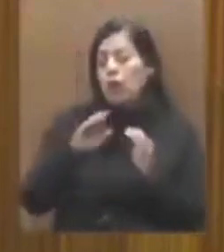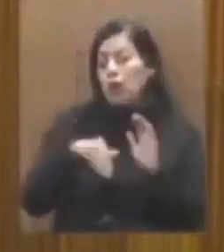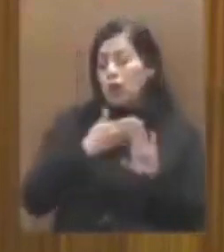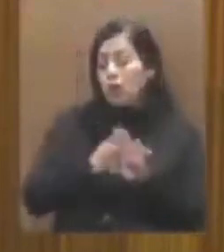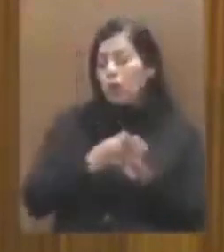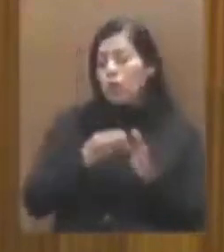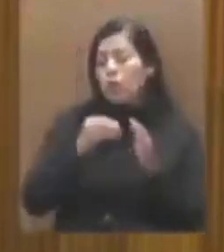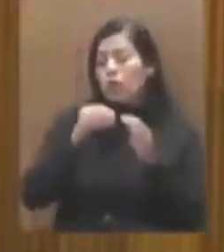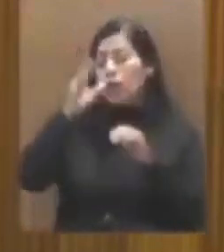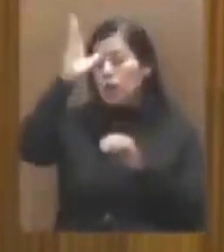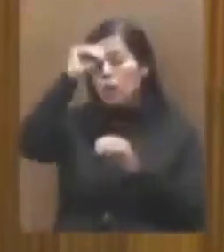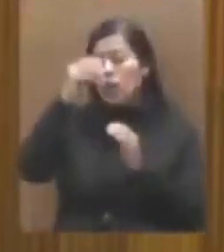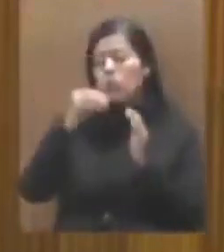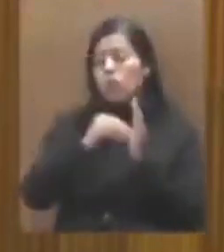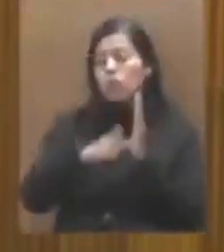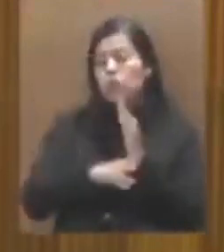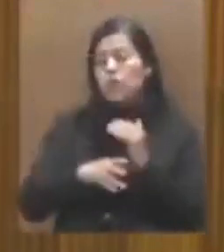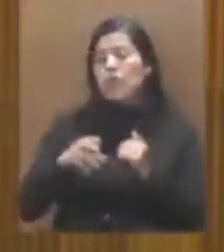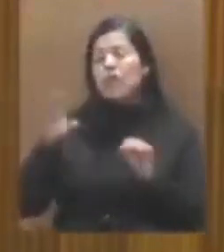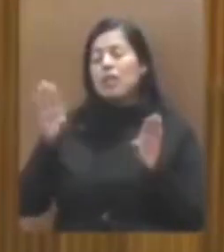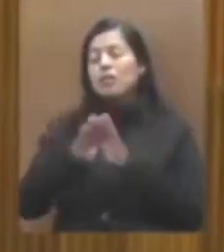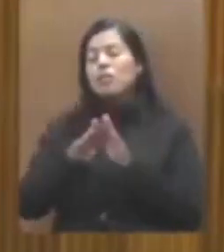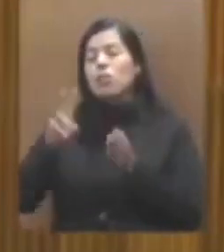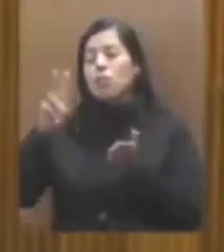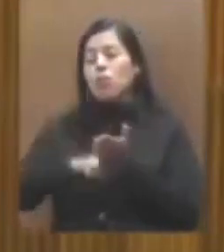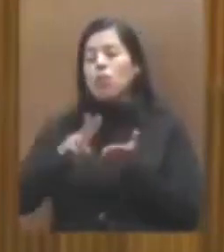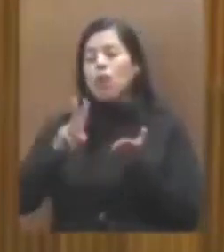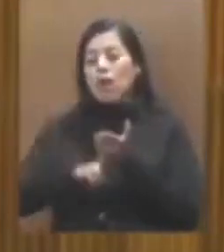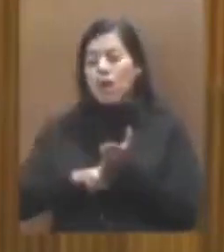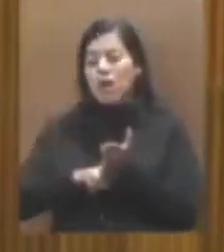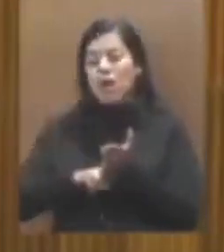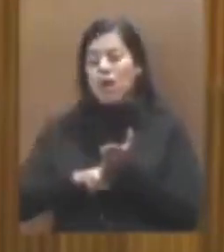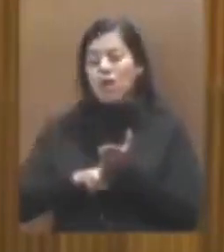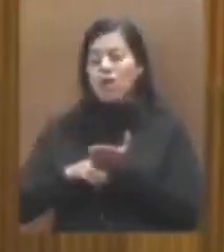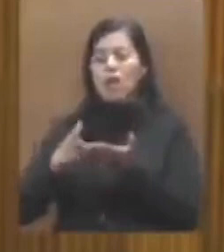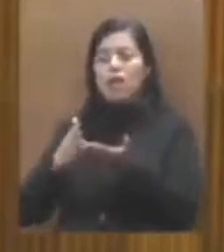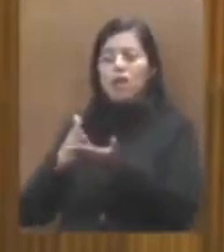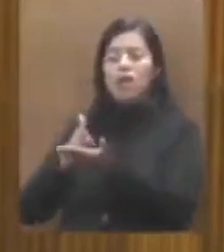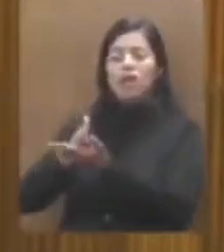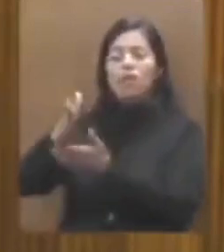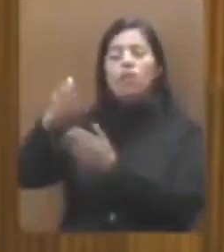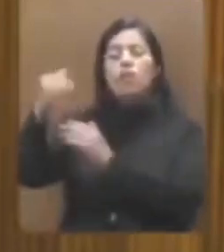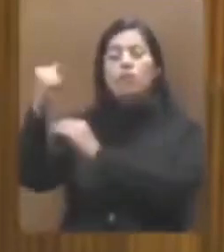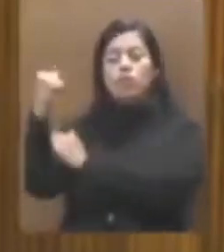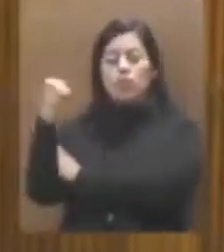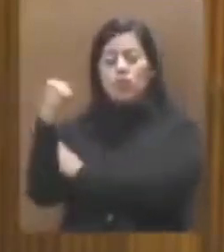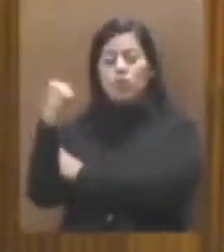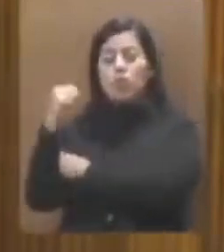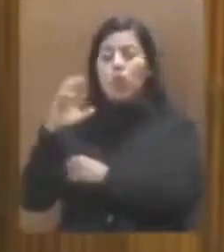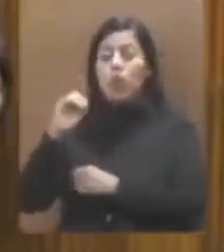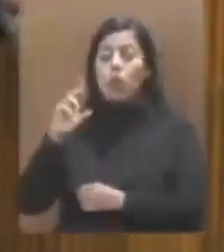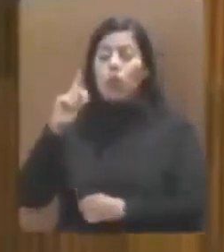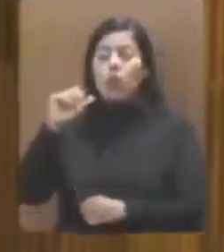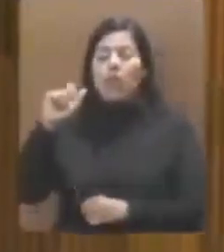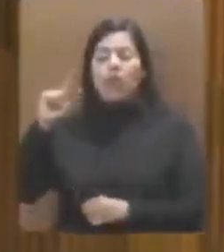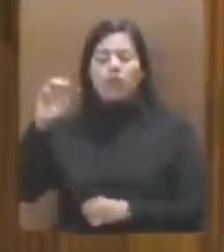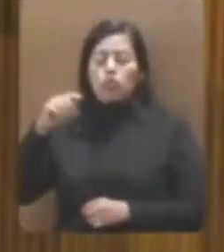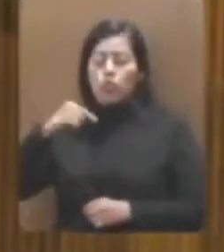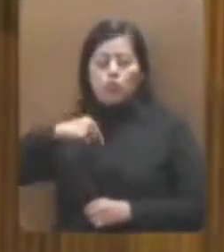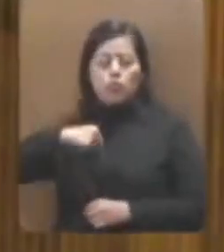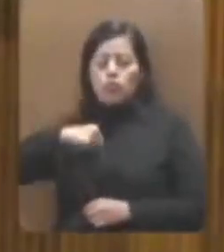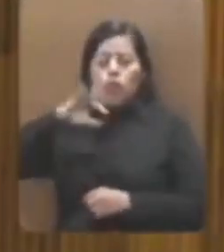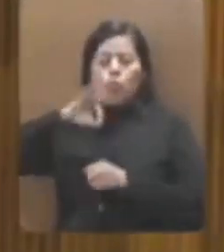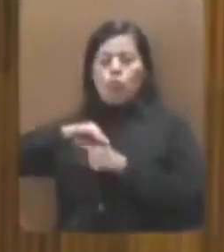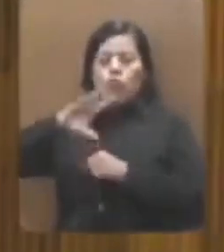probablemente al menos una invasión a la invasión de poderes si es que no Tal vez hasta un delito y hoy Nuevo León